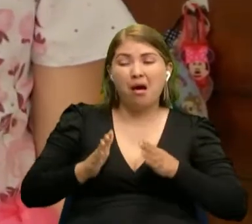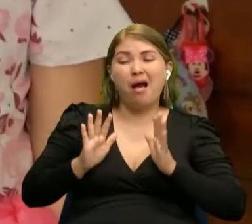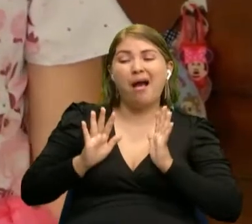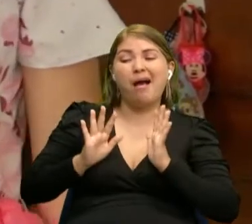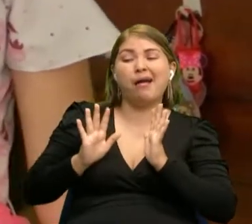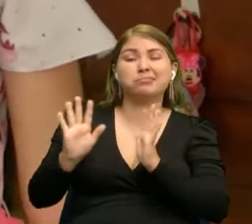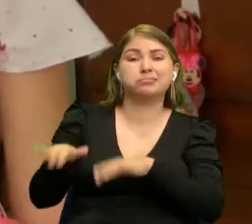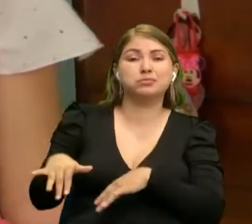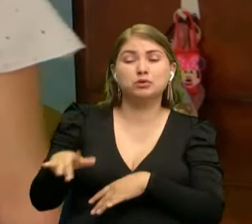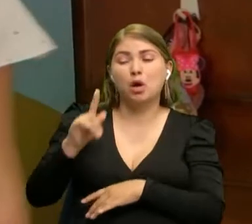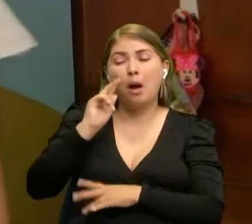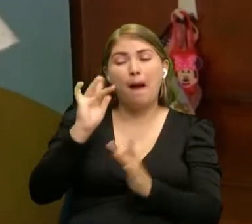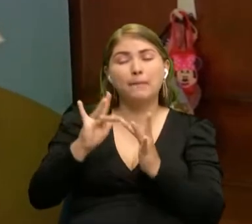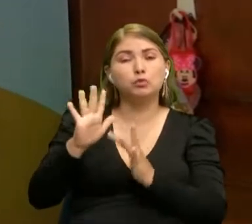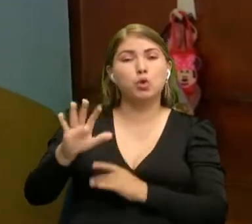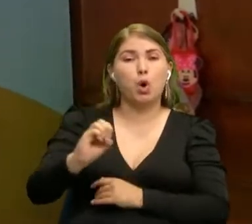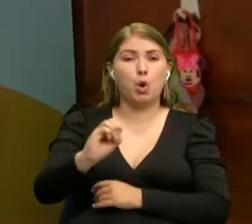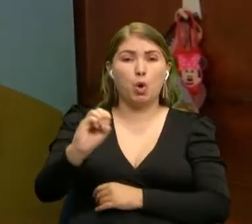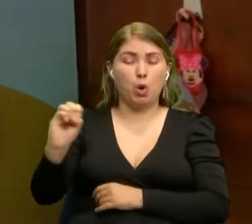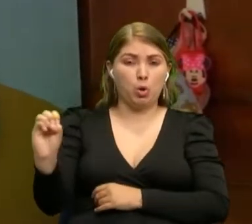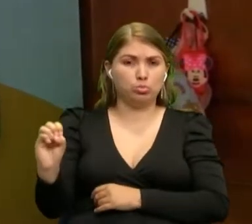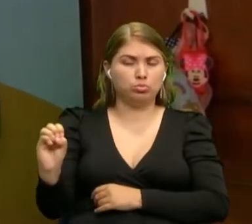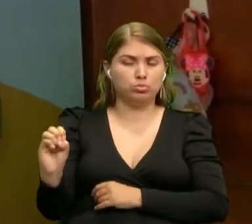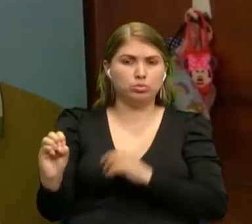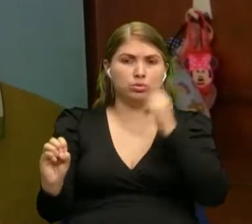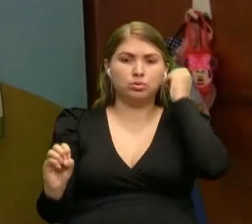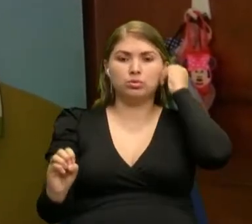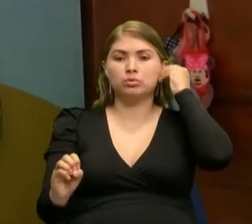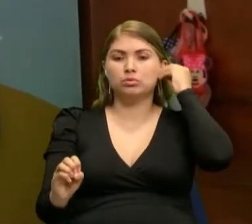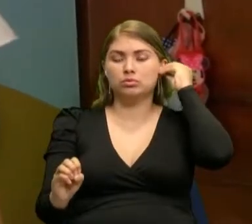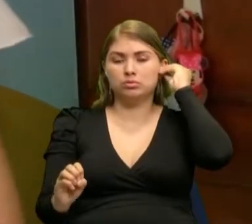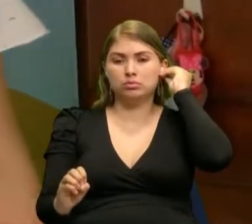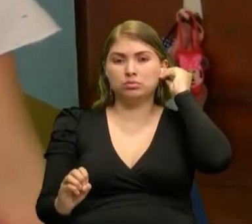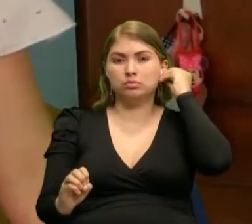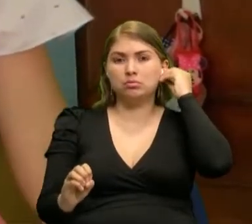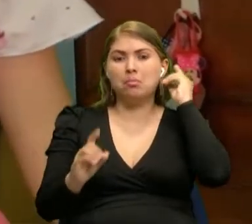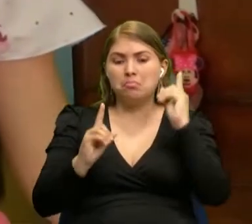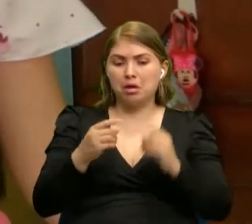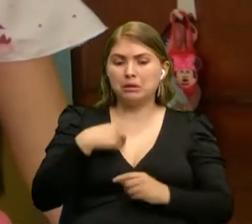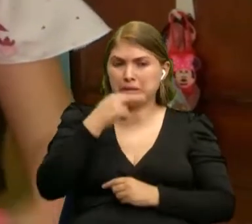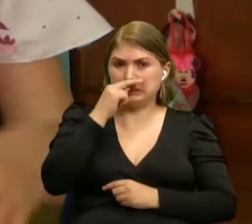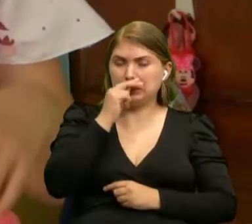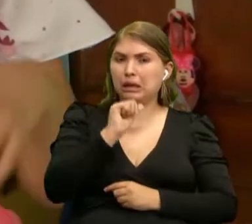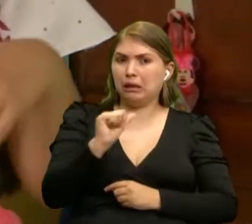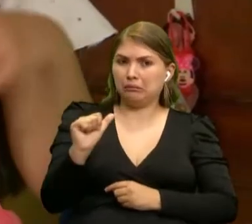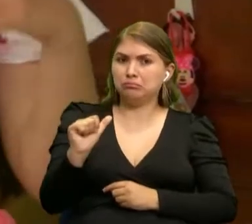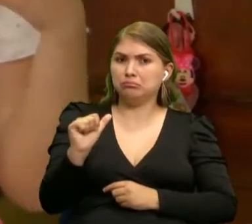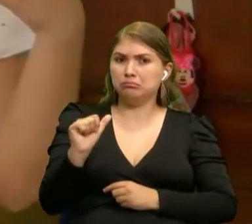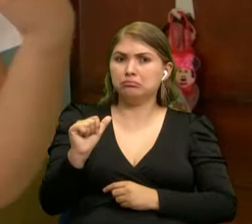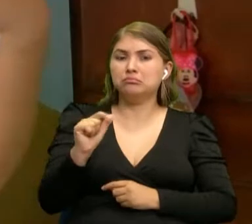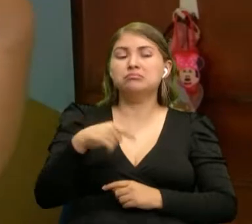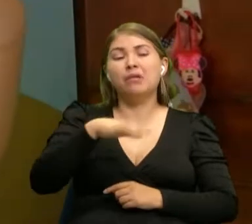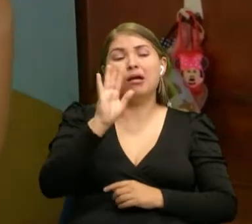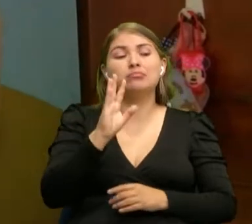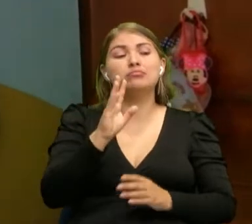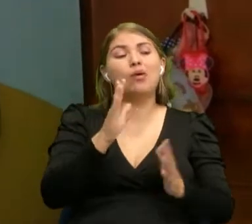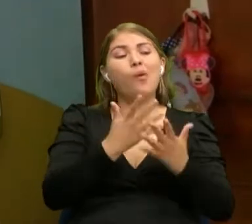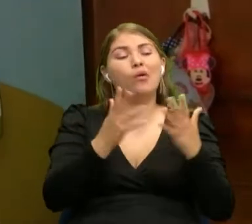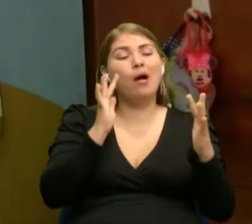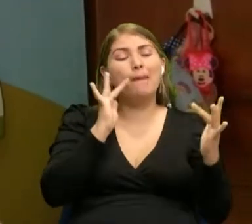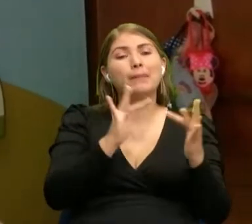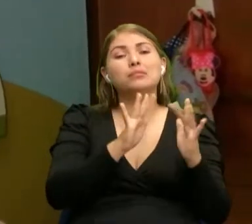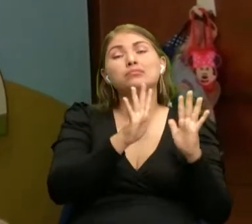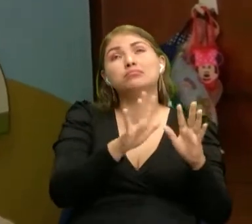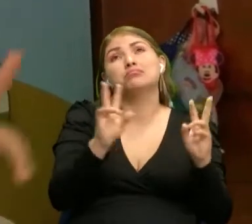solamente para hombres, pero a las niñas generalmente siempre las meten en cosas